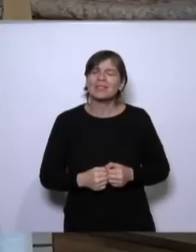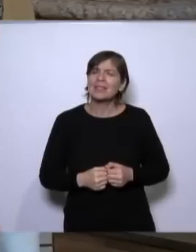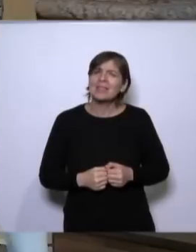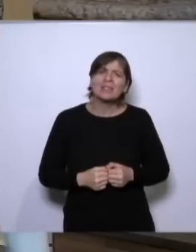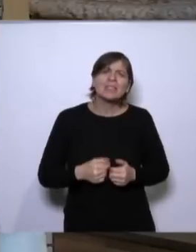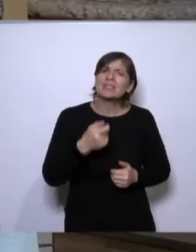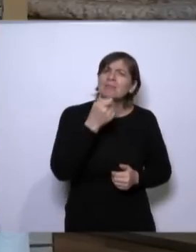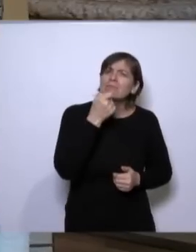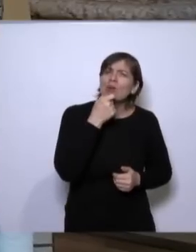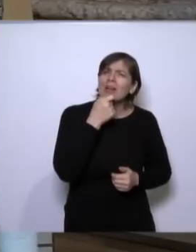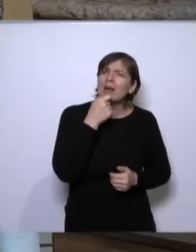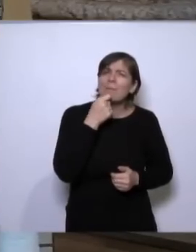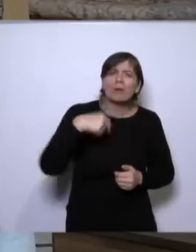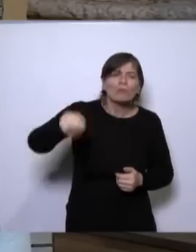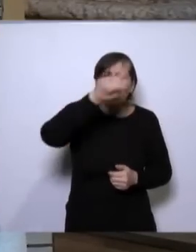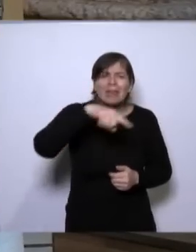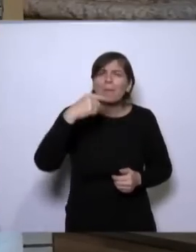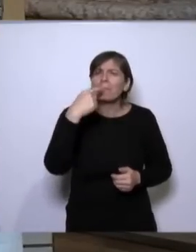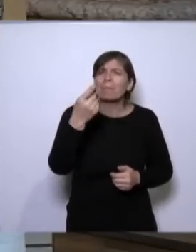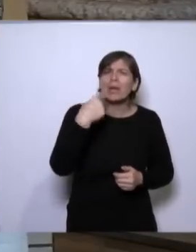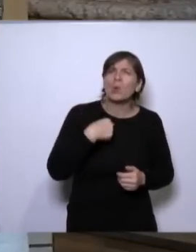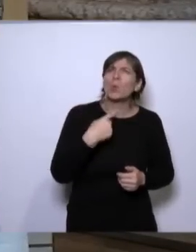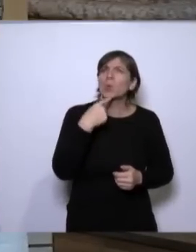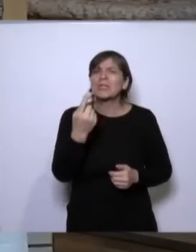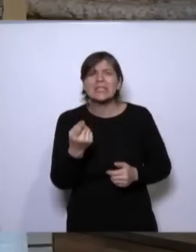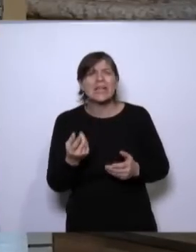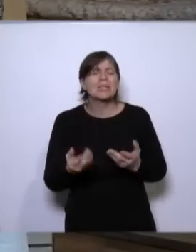Si alguien se pregunta de ustedes,